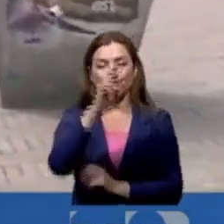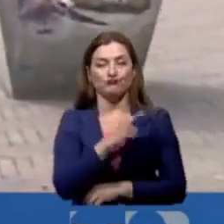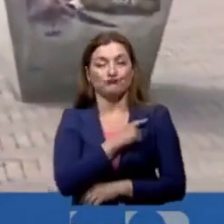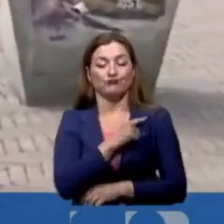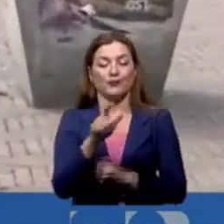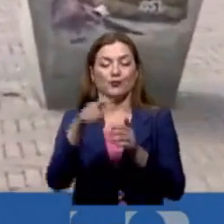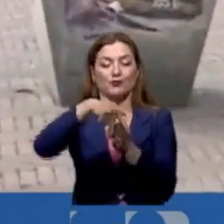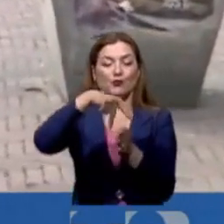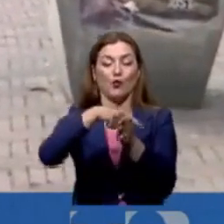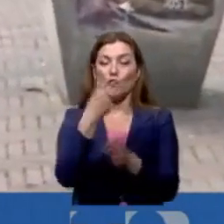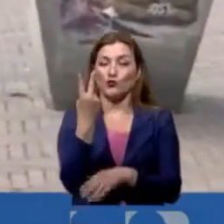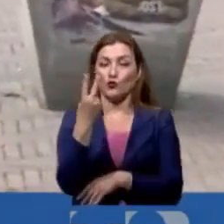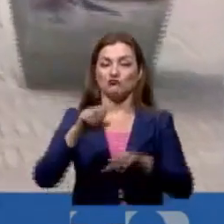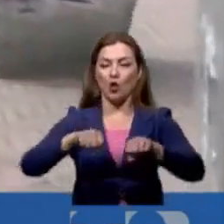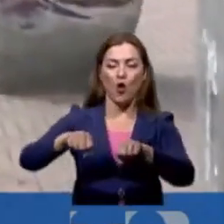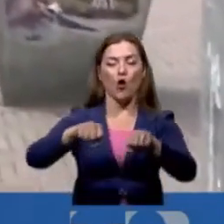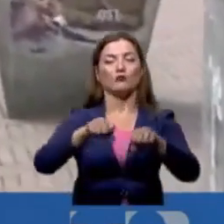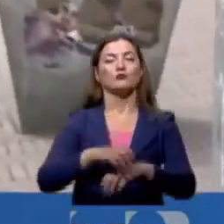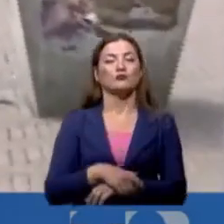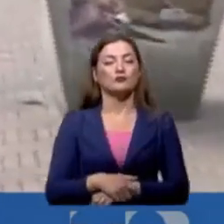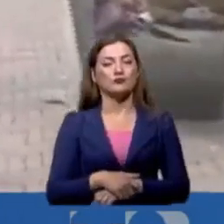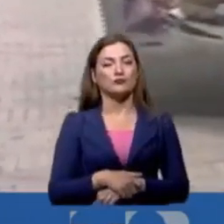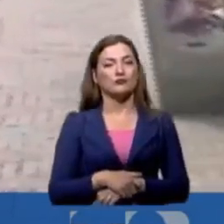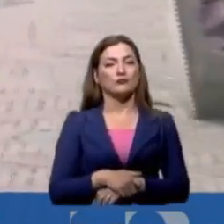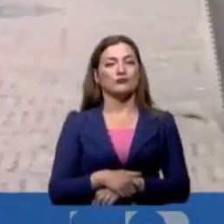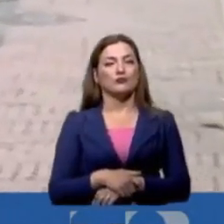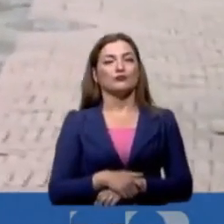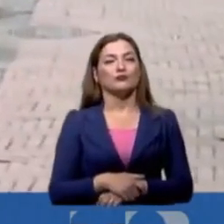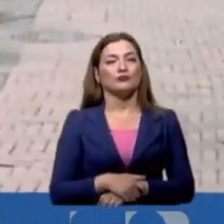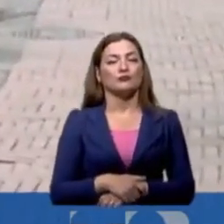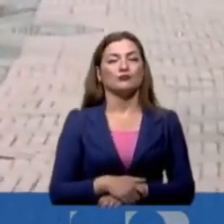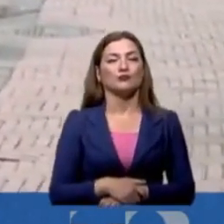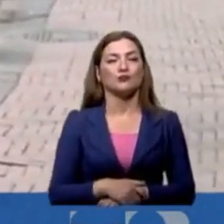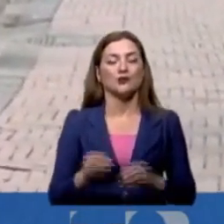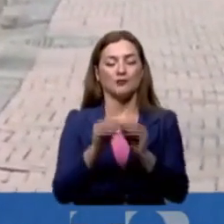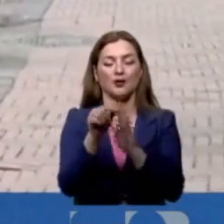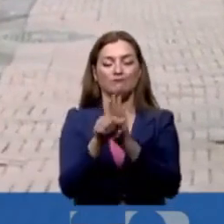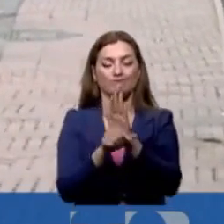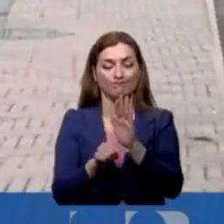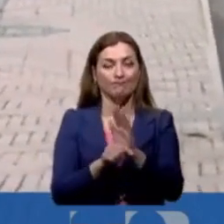2 ciudadanos se movilicen precisamente en una de ellas. Nosotros estaremos contándoles más detalles